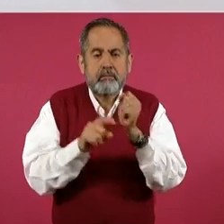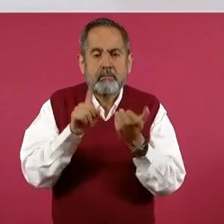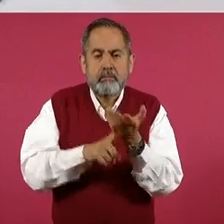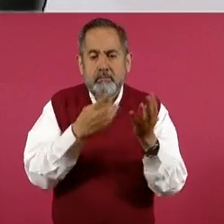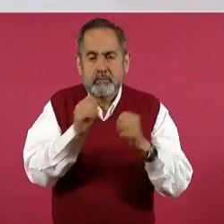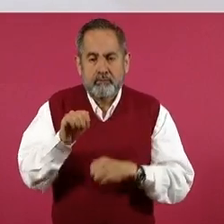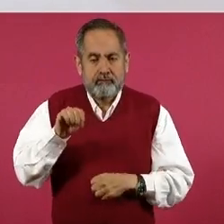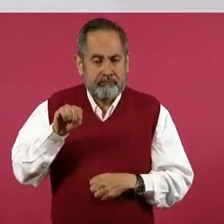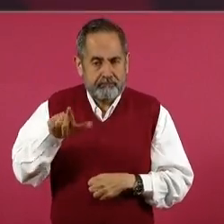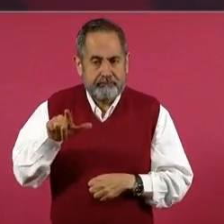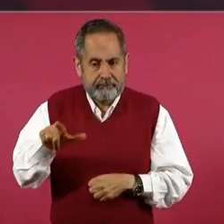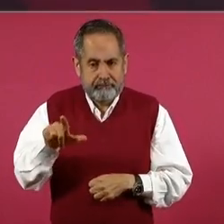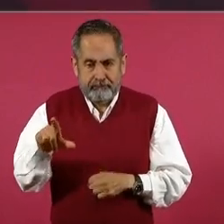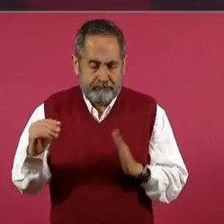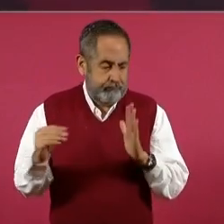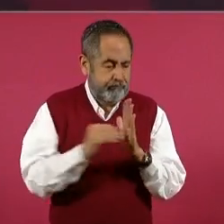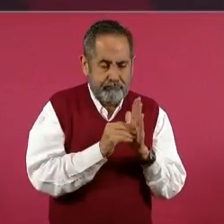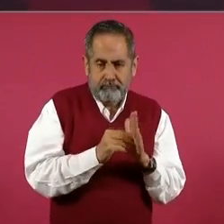a su